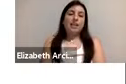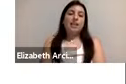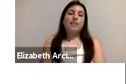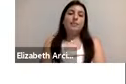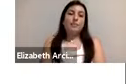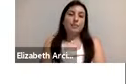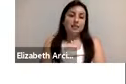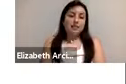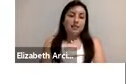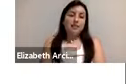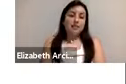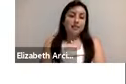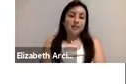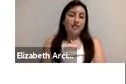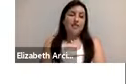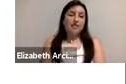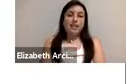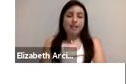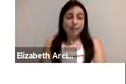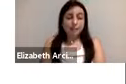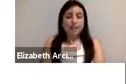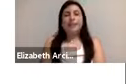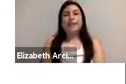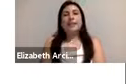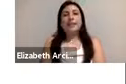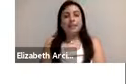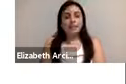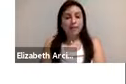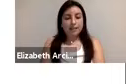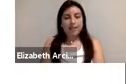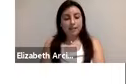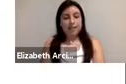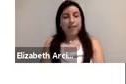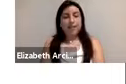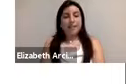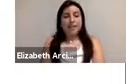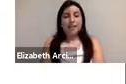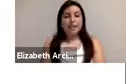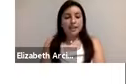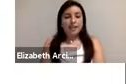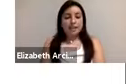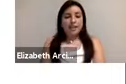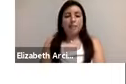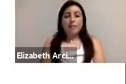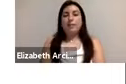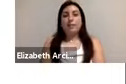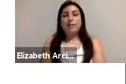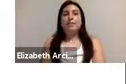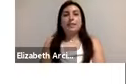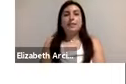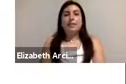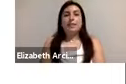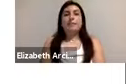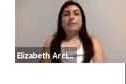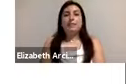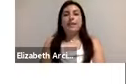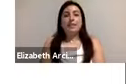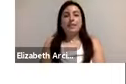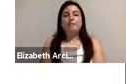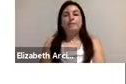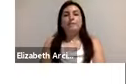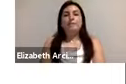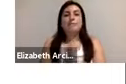hoy tiene, que es optometrista y rehabilitadora titular en el Centro de Atención Integral para Personas con Discapacidad